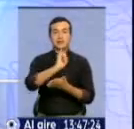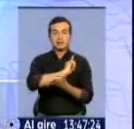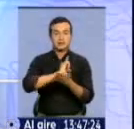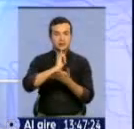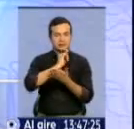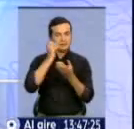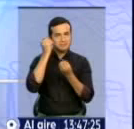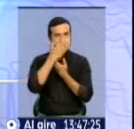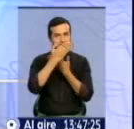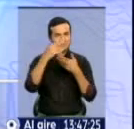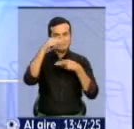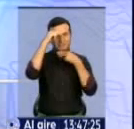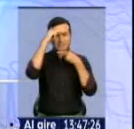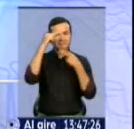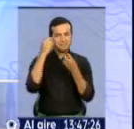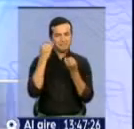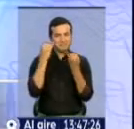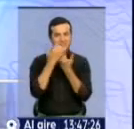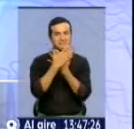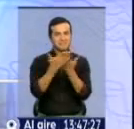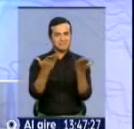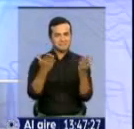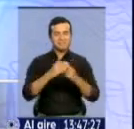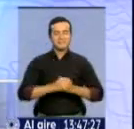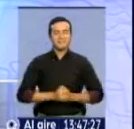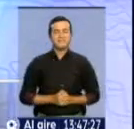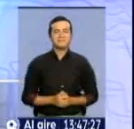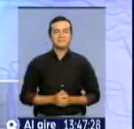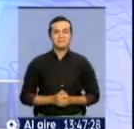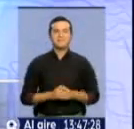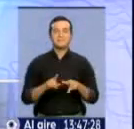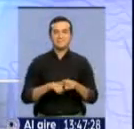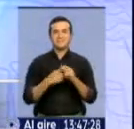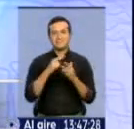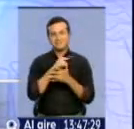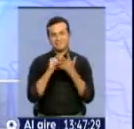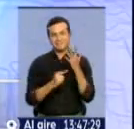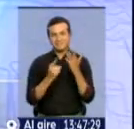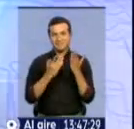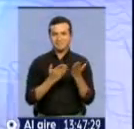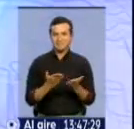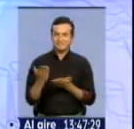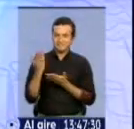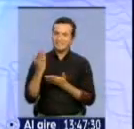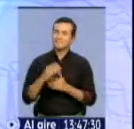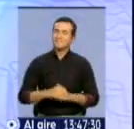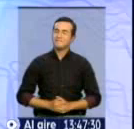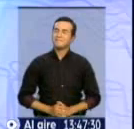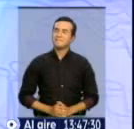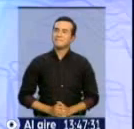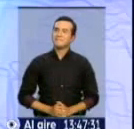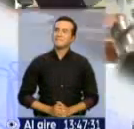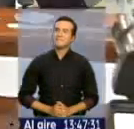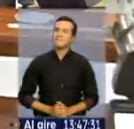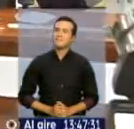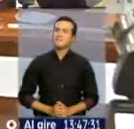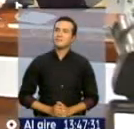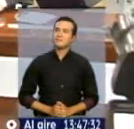FM de Imbabura retransmiten nuestros espacios informativos. De inmediato, los titulares. Aquí iniciamos.